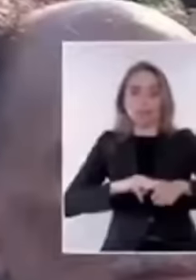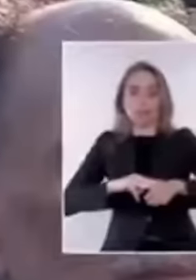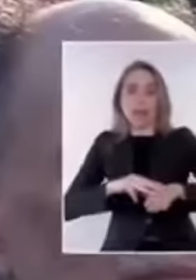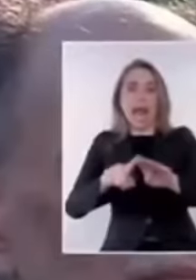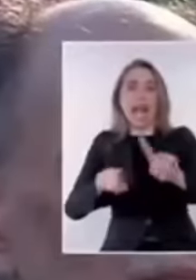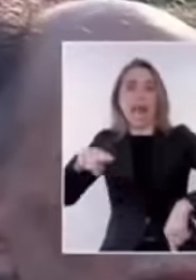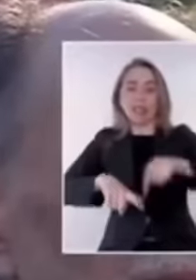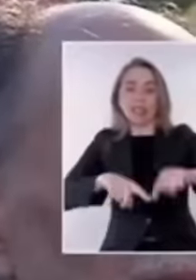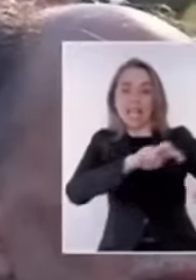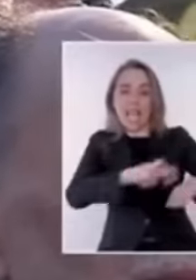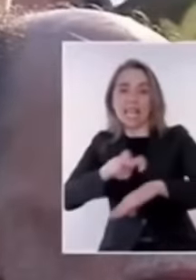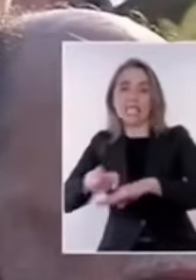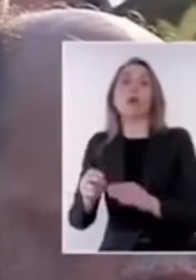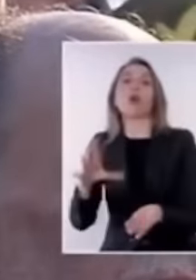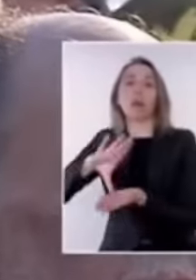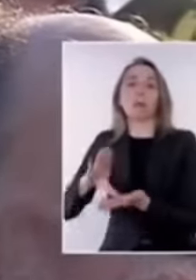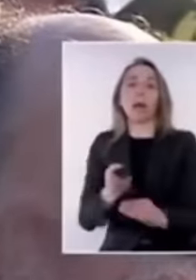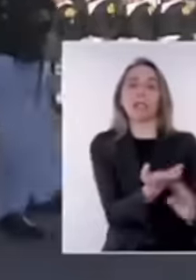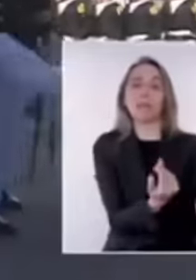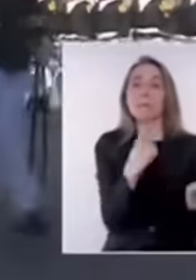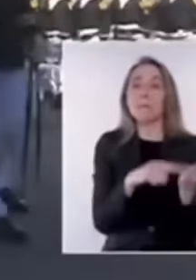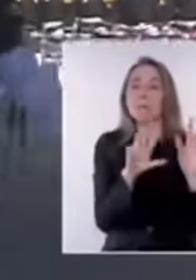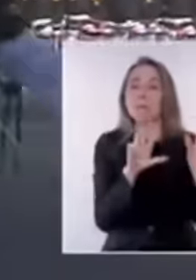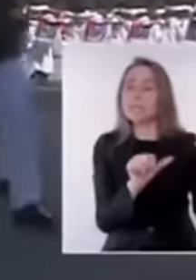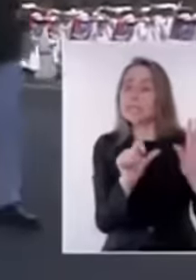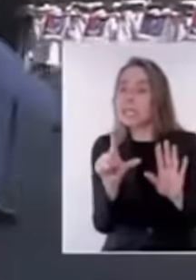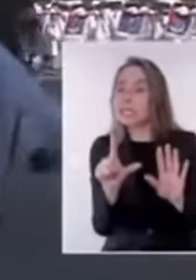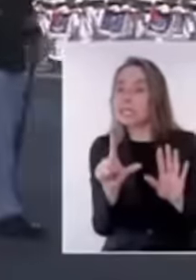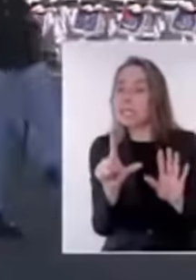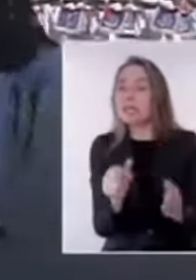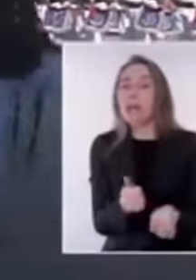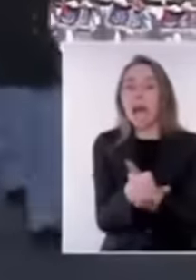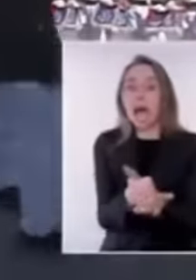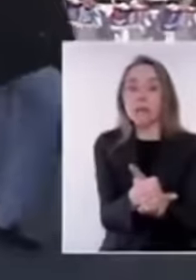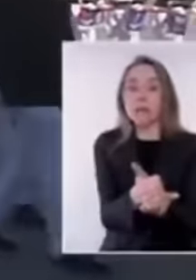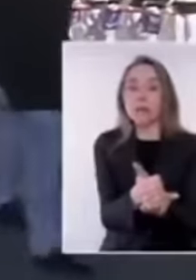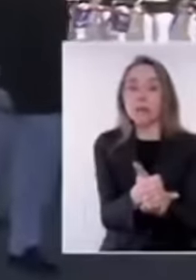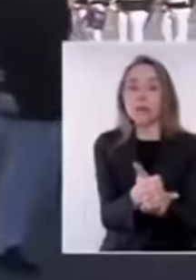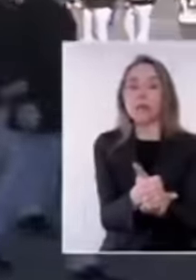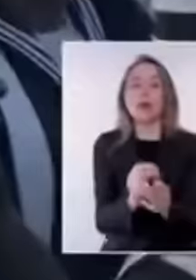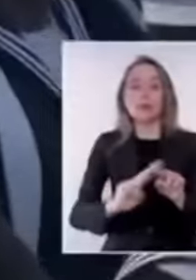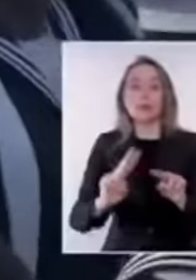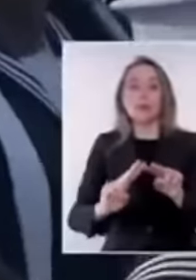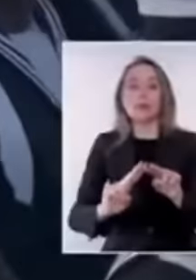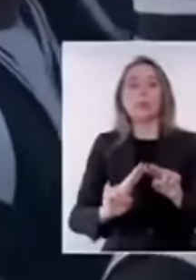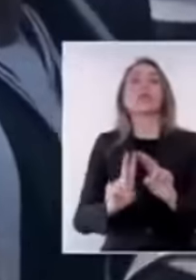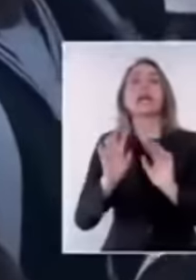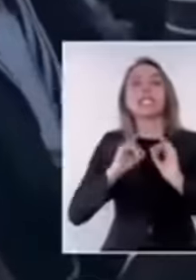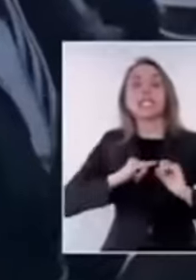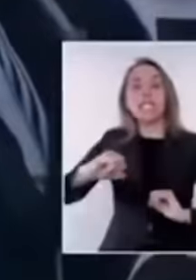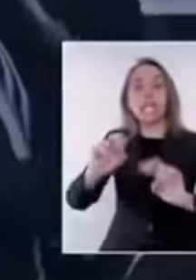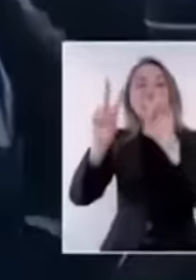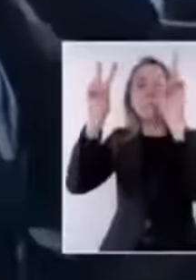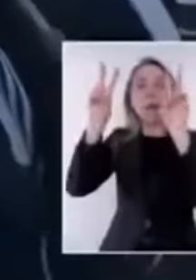requieran. Desde 1900. O sea, a mí me parece que es de mantenimiento. Que hacen paso largo y van